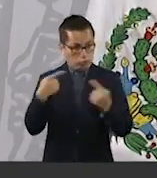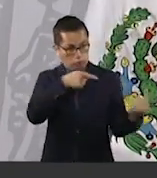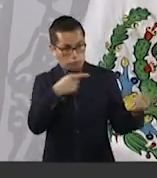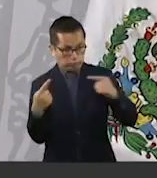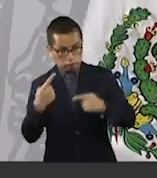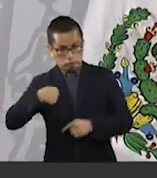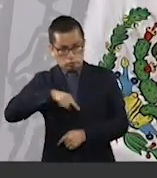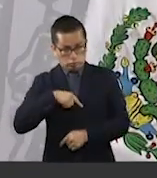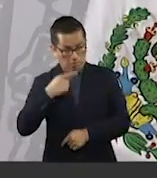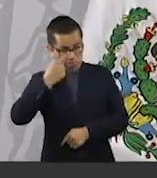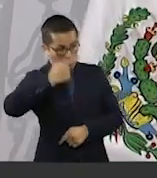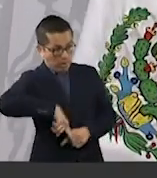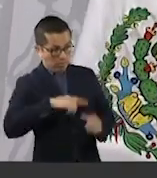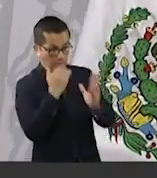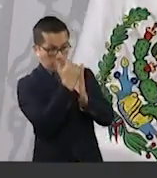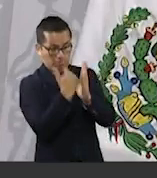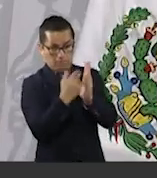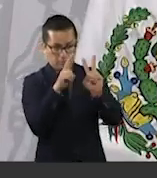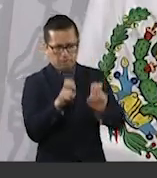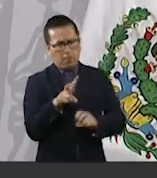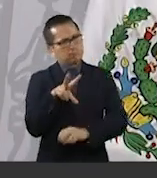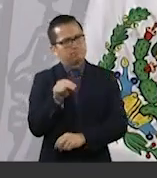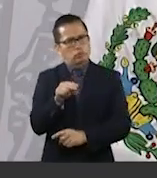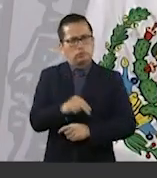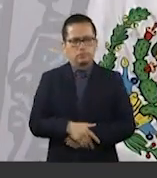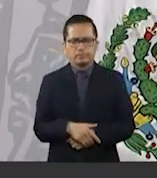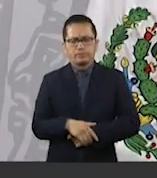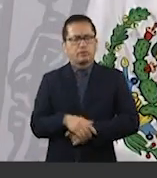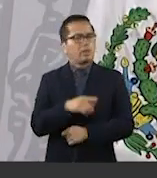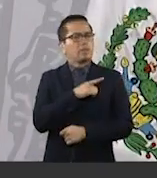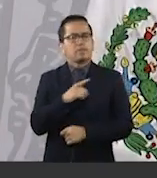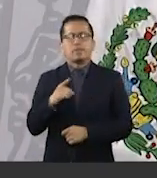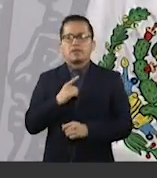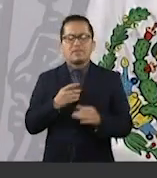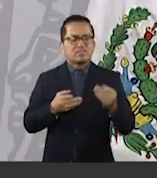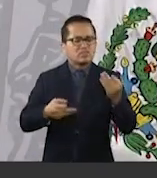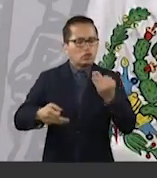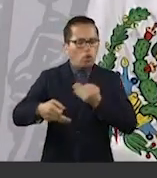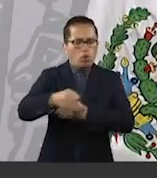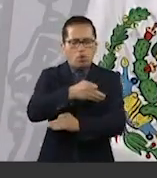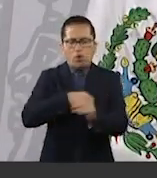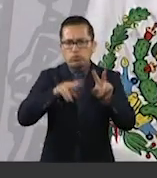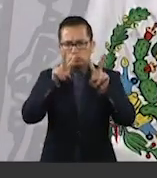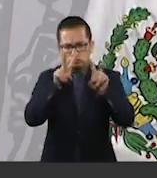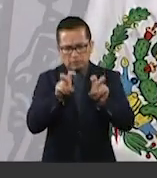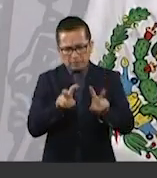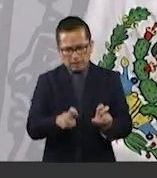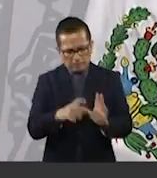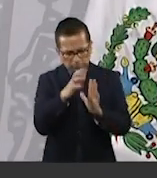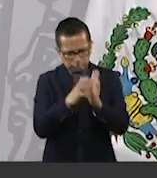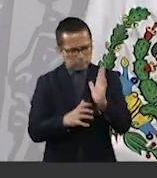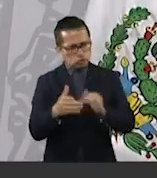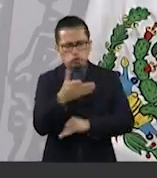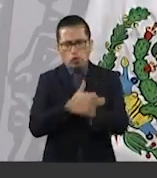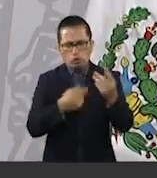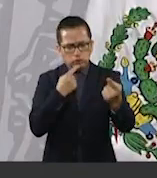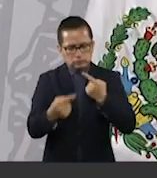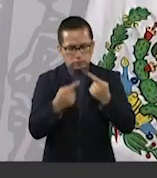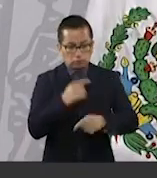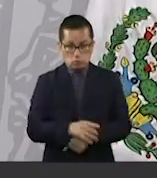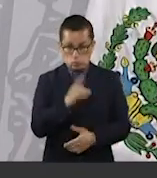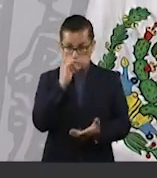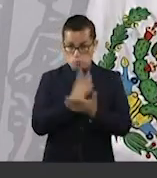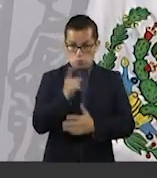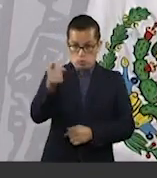del partido Acción Nacional se tiene que discutir toda la agenda No solamente la que